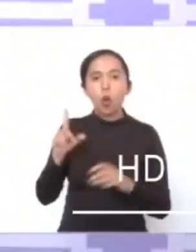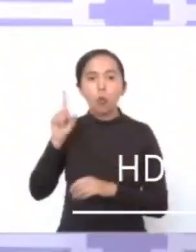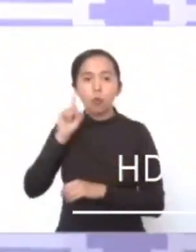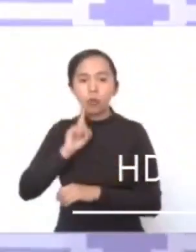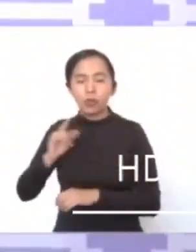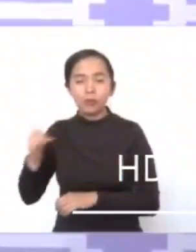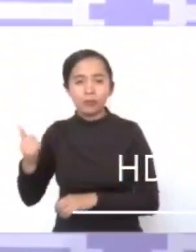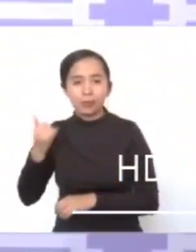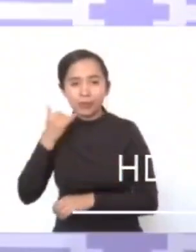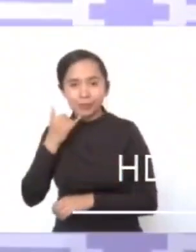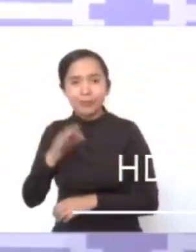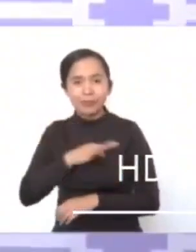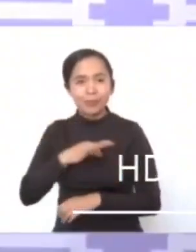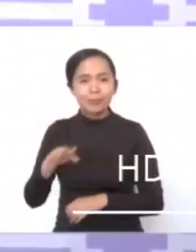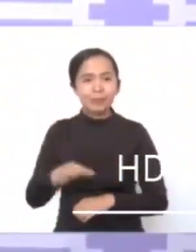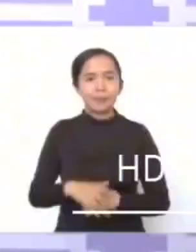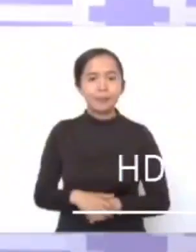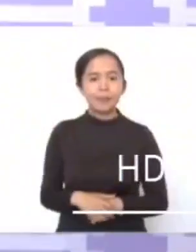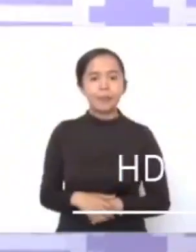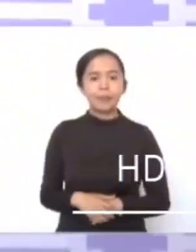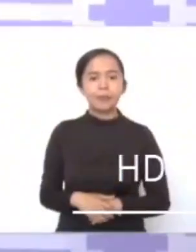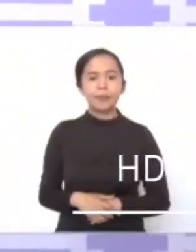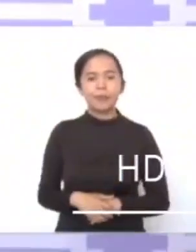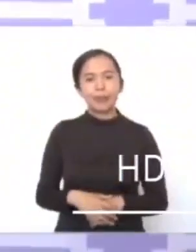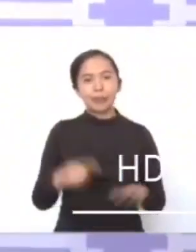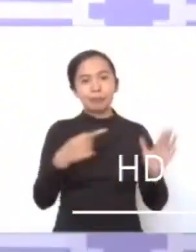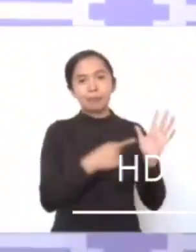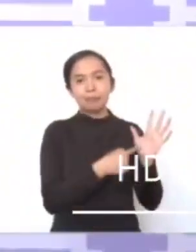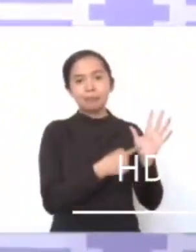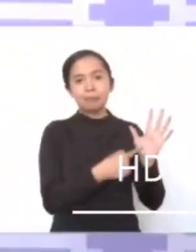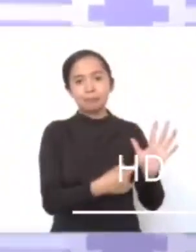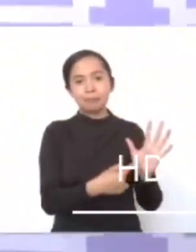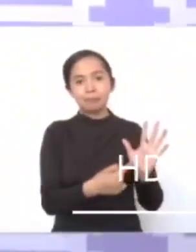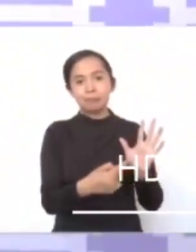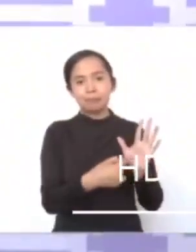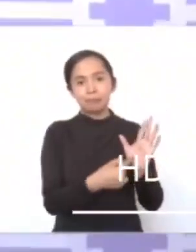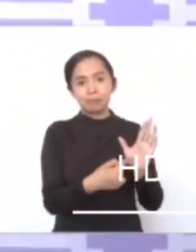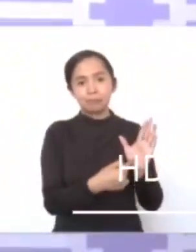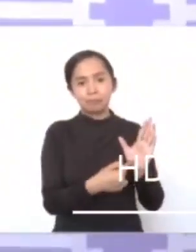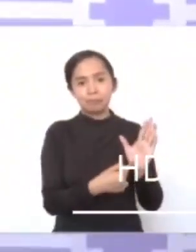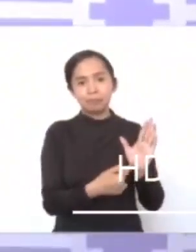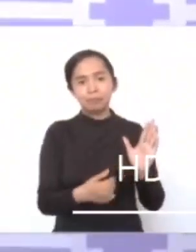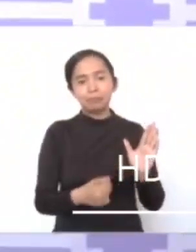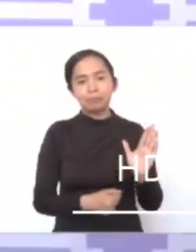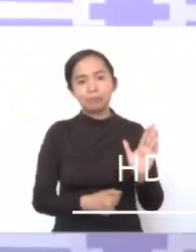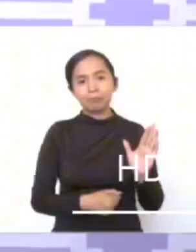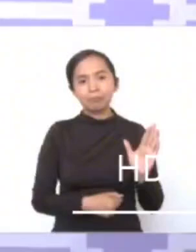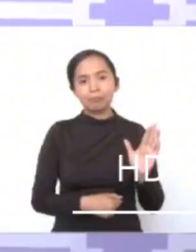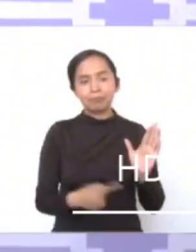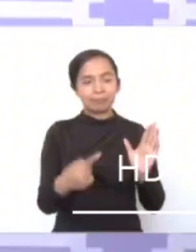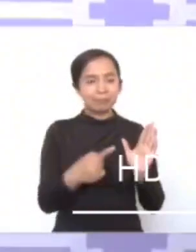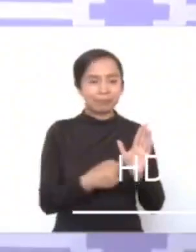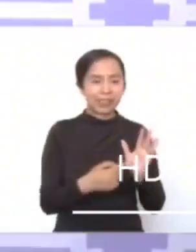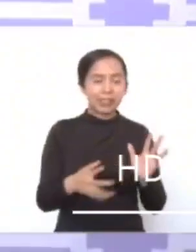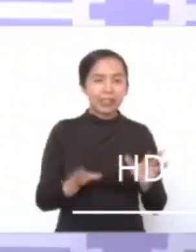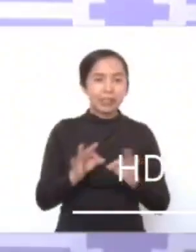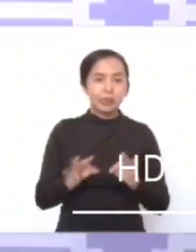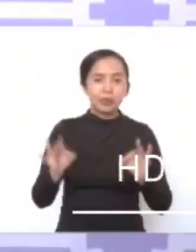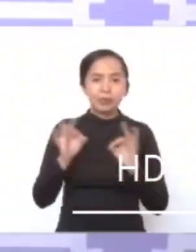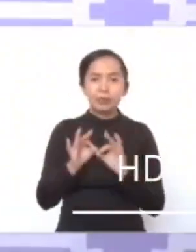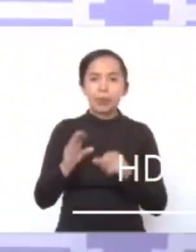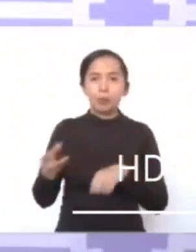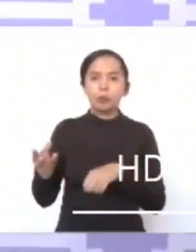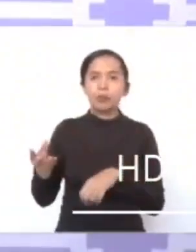estos casos. Bueno, es una campaña que va a colocar